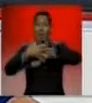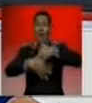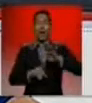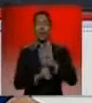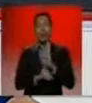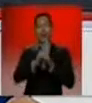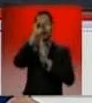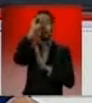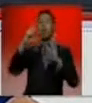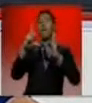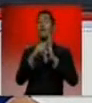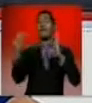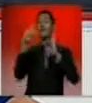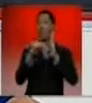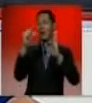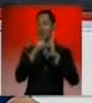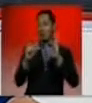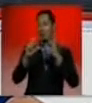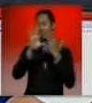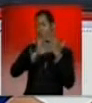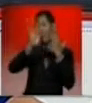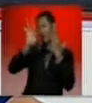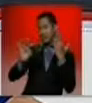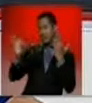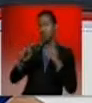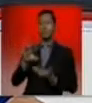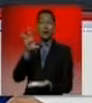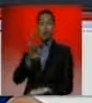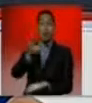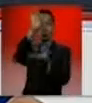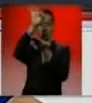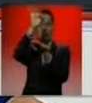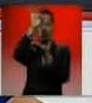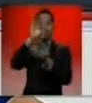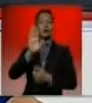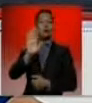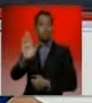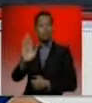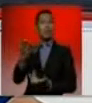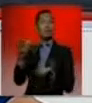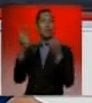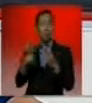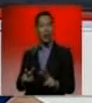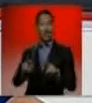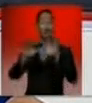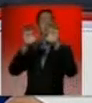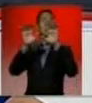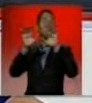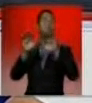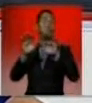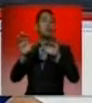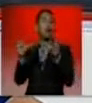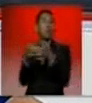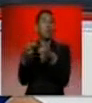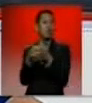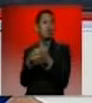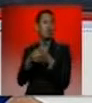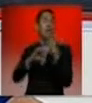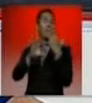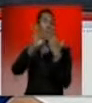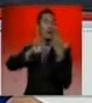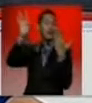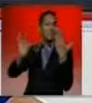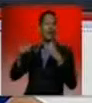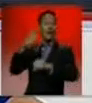Su representante, María Soledad Barrera, quien también es la presidenta de la Corporación Financiera Nacional, anunció que se realiza